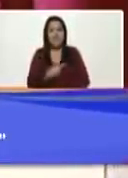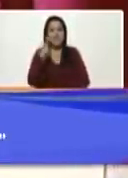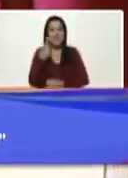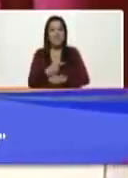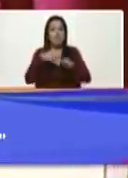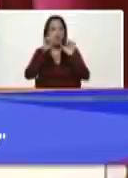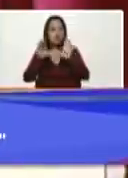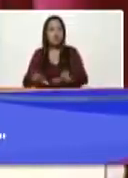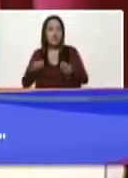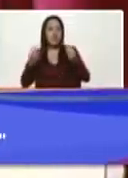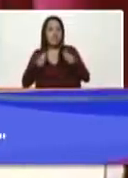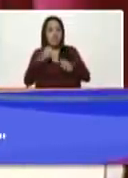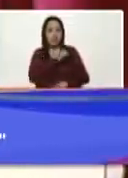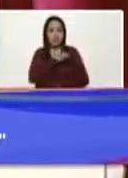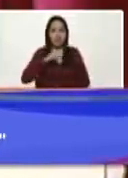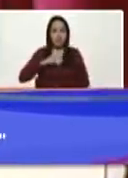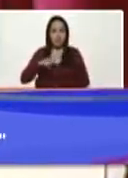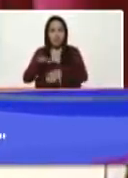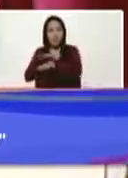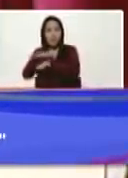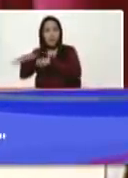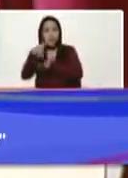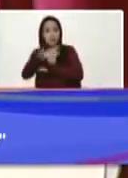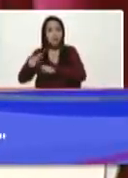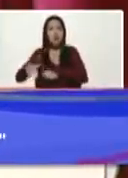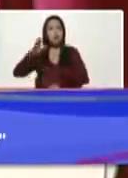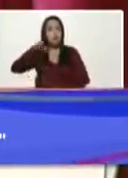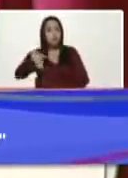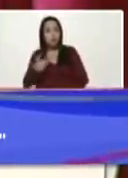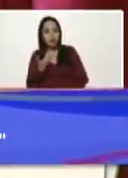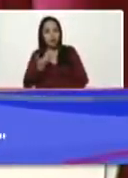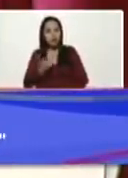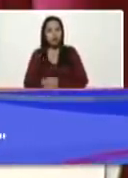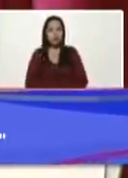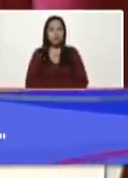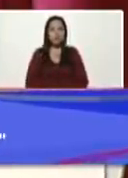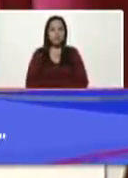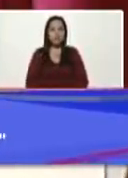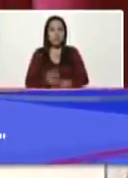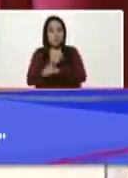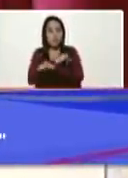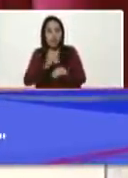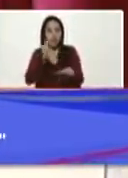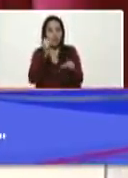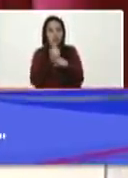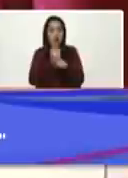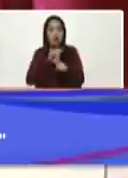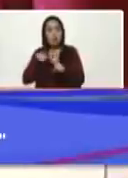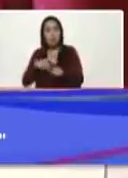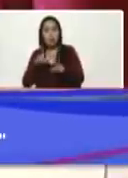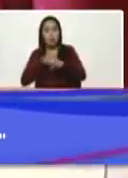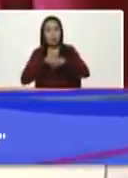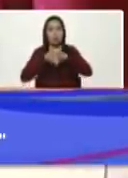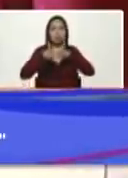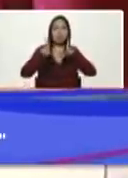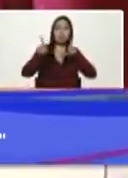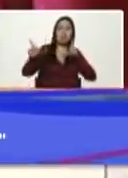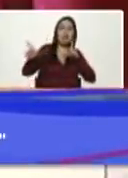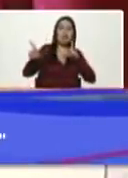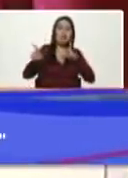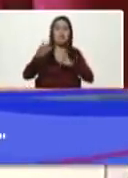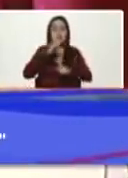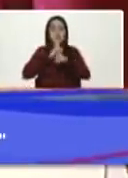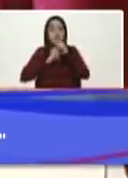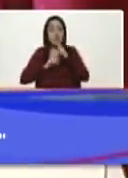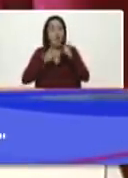privada, mientras la mayoría de los ciudadanos pueden, terminada su tarea, aislarse lejos de los infortunios.